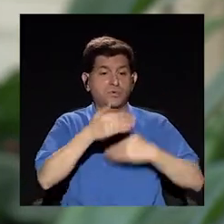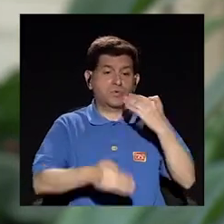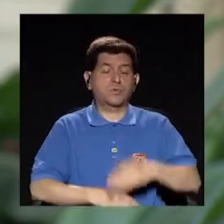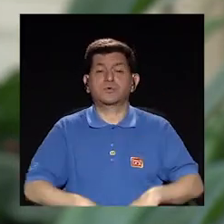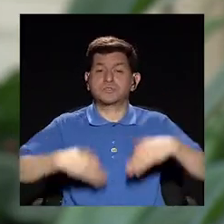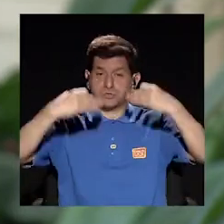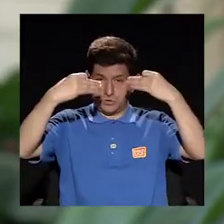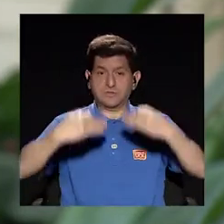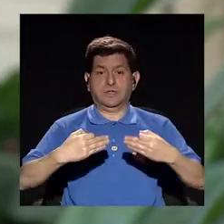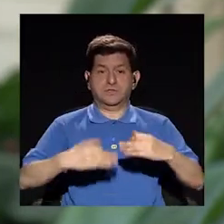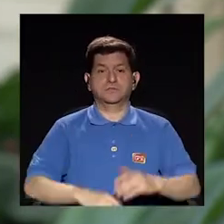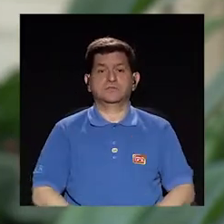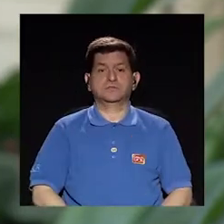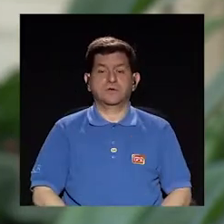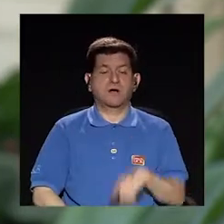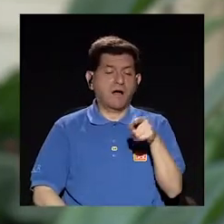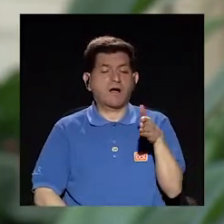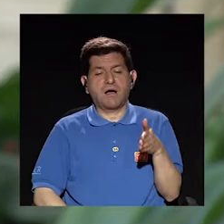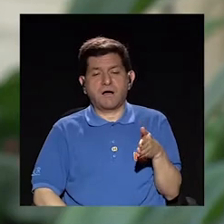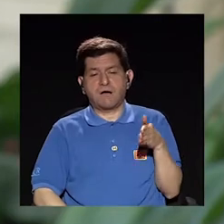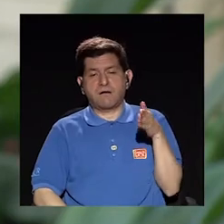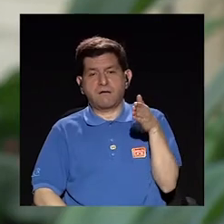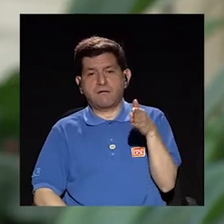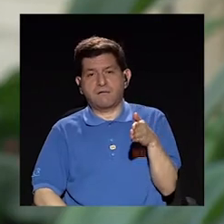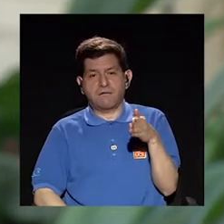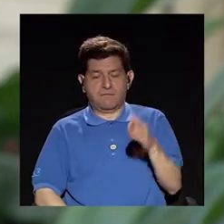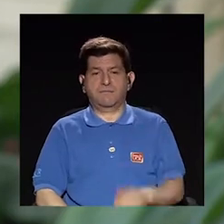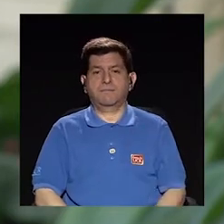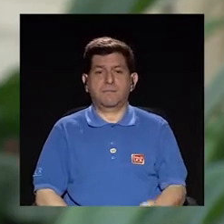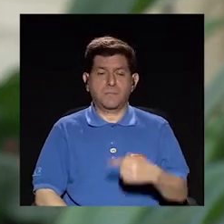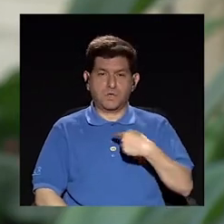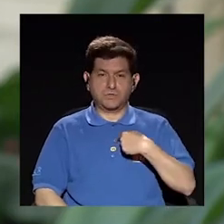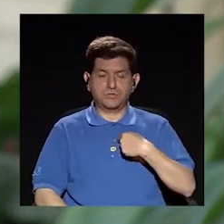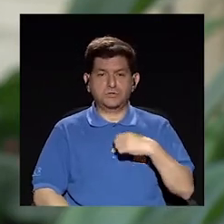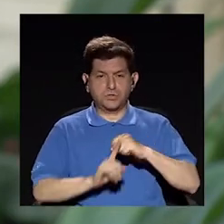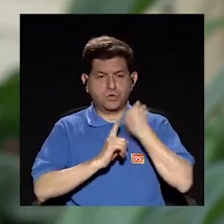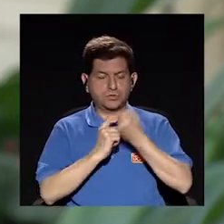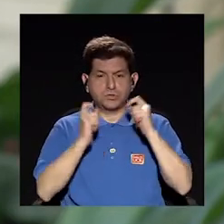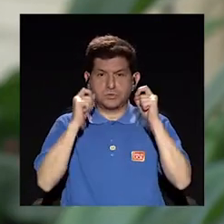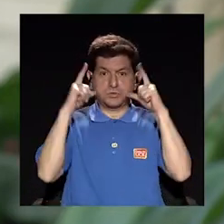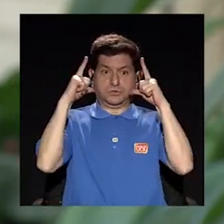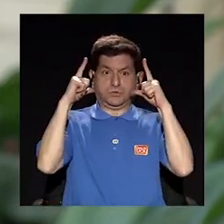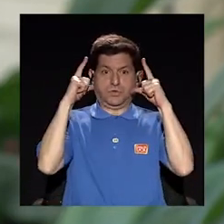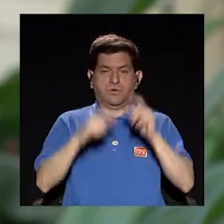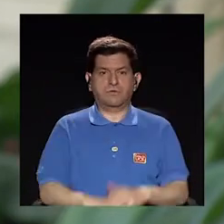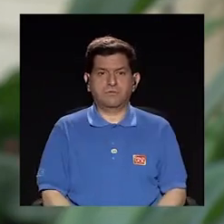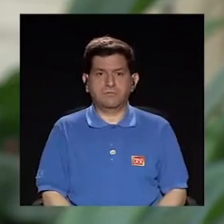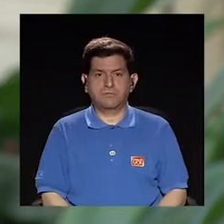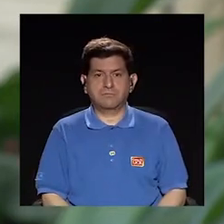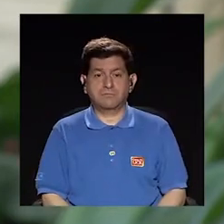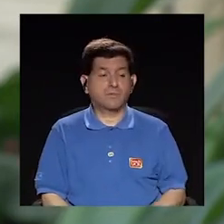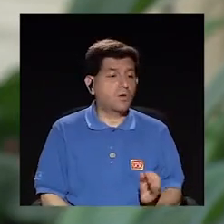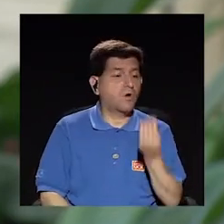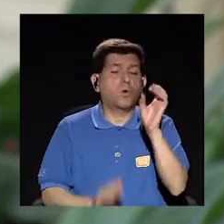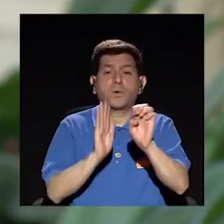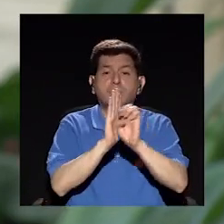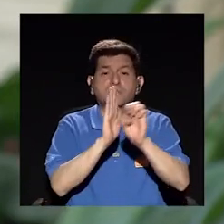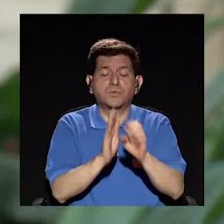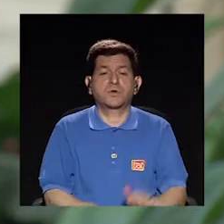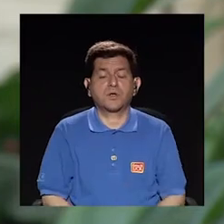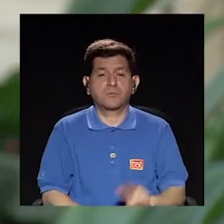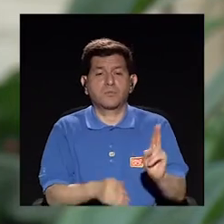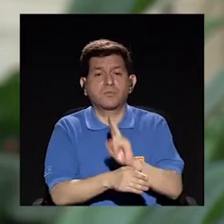proceso de toma de decisiones va a ser más lento, ¿verdad? Mi estado de alerta, ¿verdad? El hecho de que los chicos, por